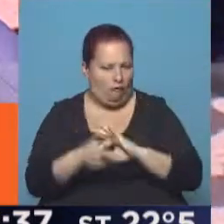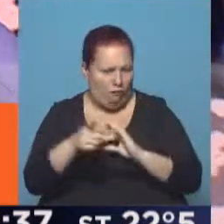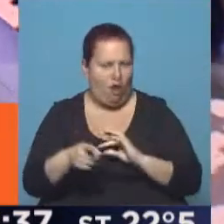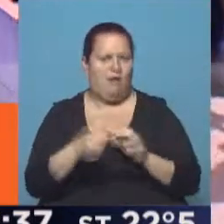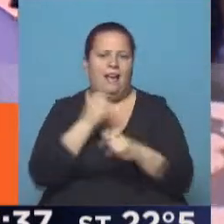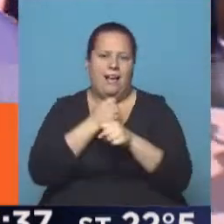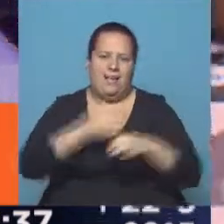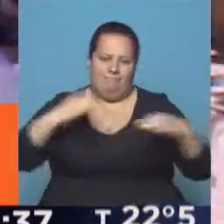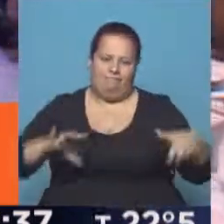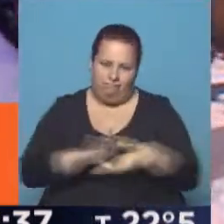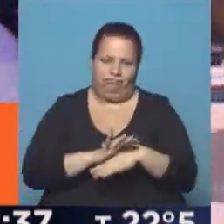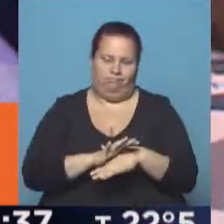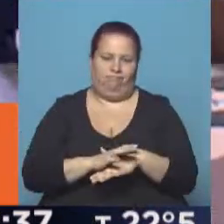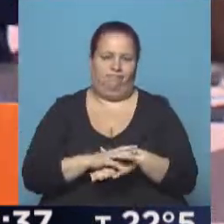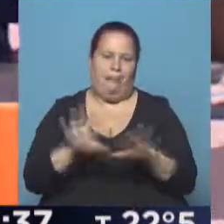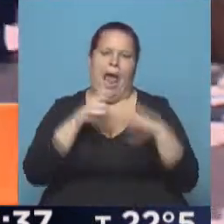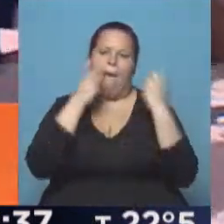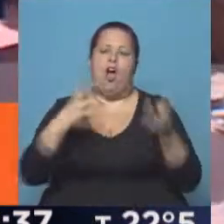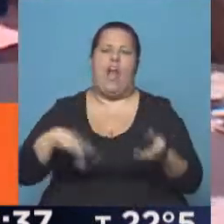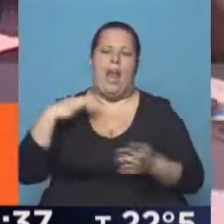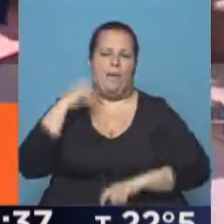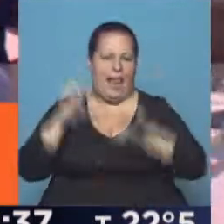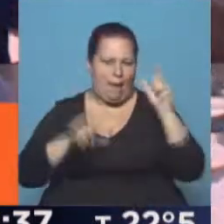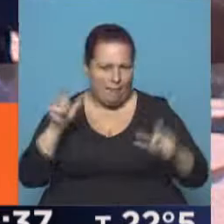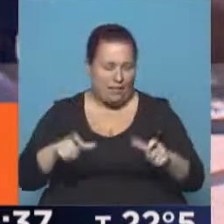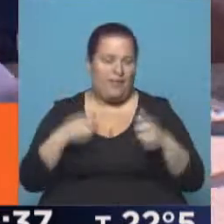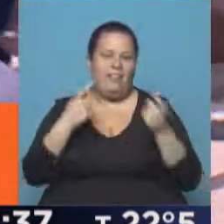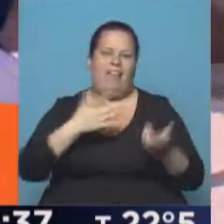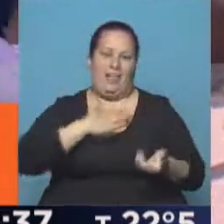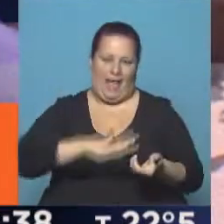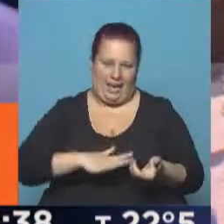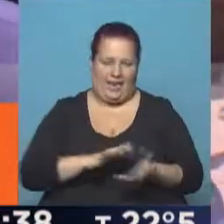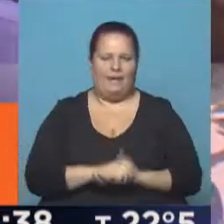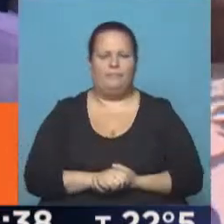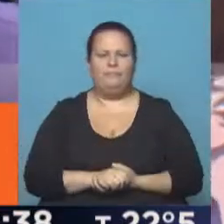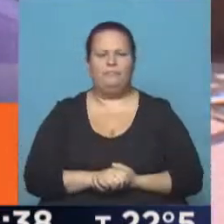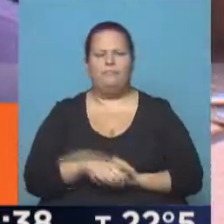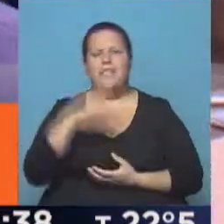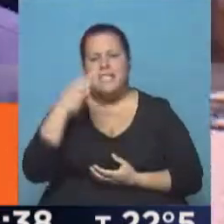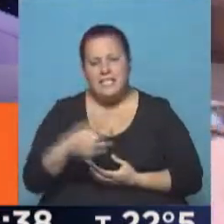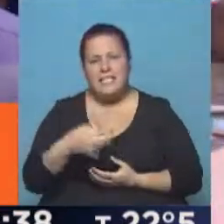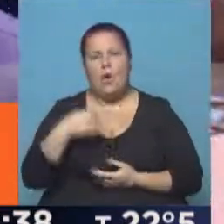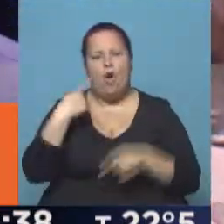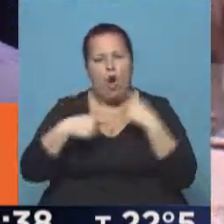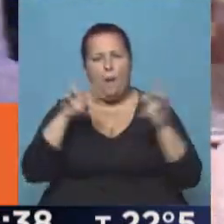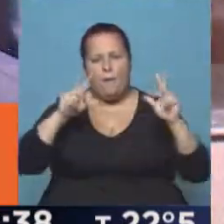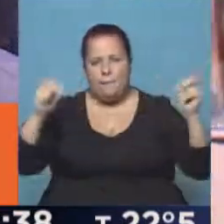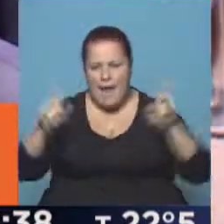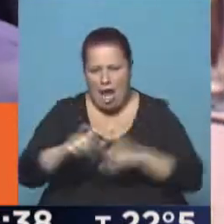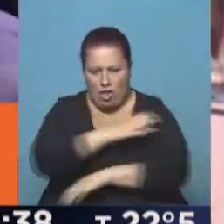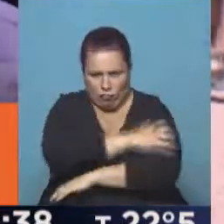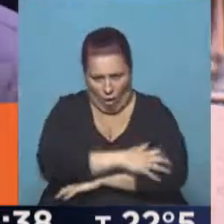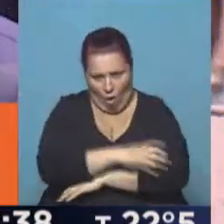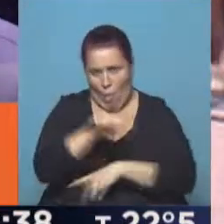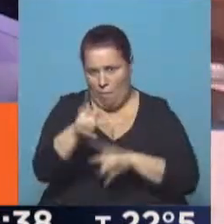hacer cosas concretas que le mejoren la vida a la gente. Y la tranquilidad, más tranquilidad. La idea seguramente será seguir reduciendo la pobreza,